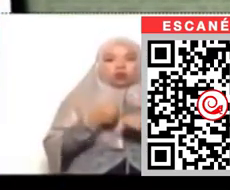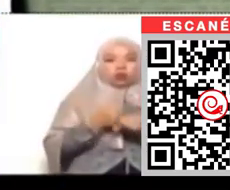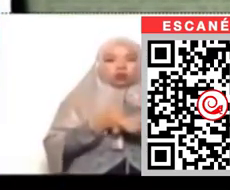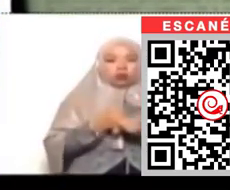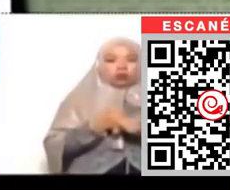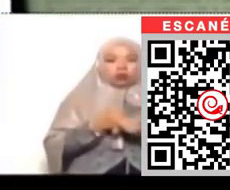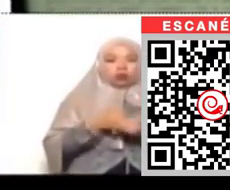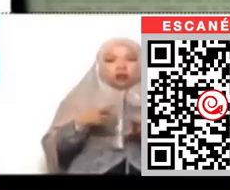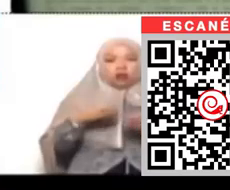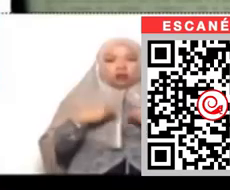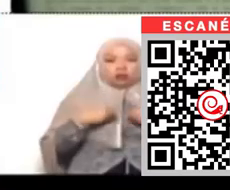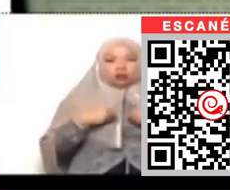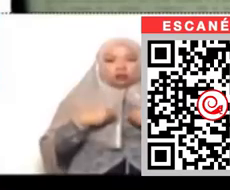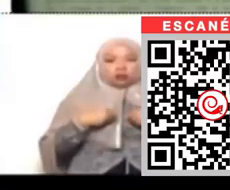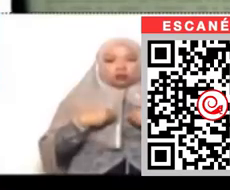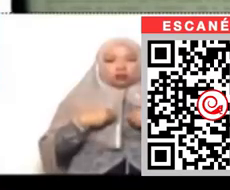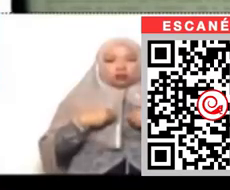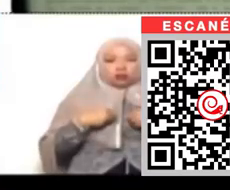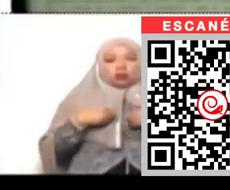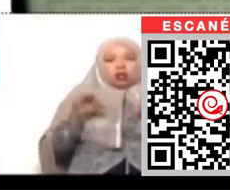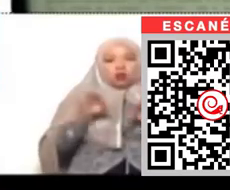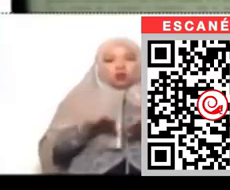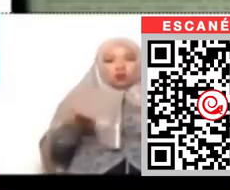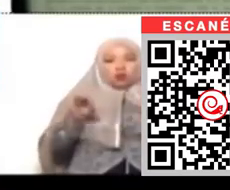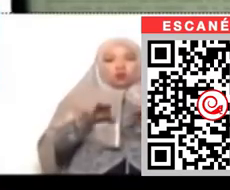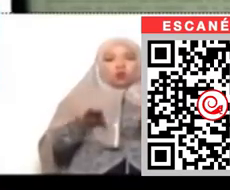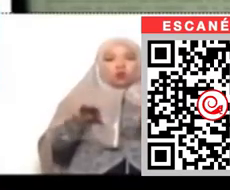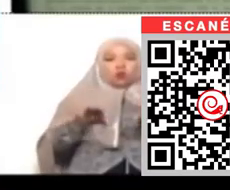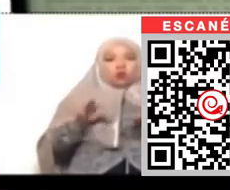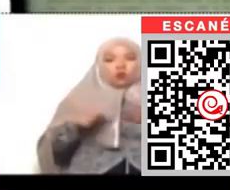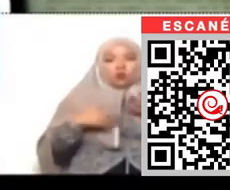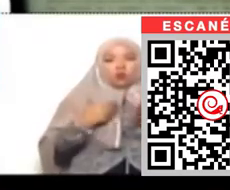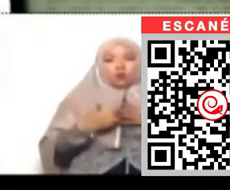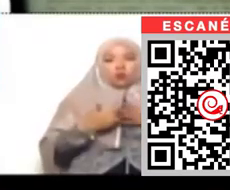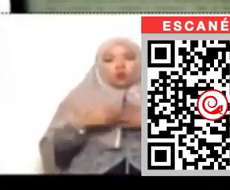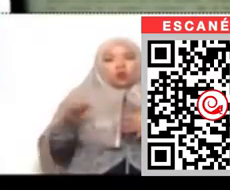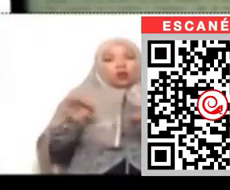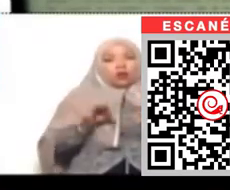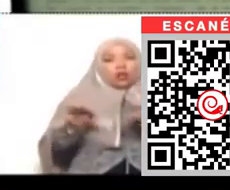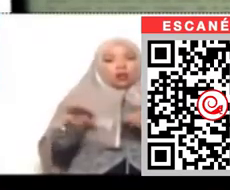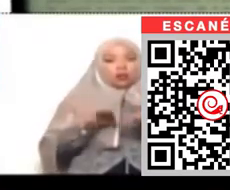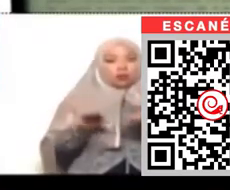no lo quieren aceptar, que se trataba solamente de una pantomima, de un teatro,